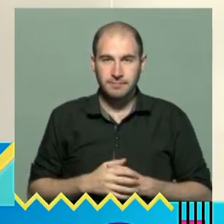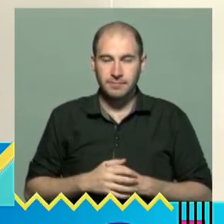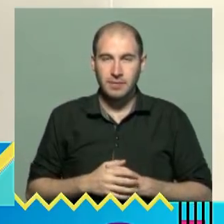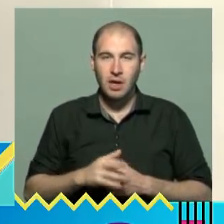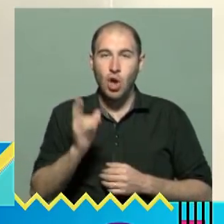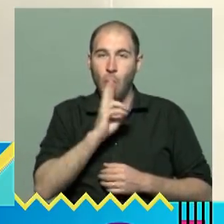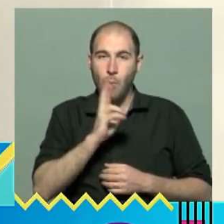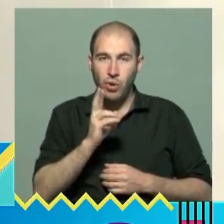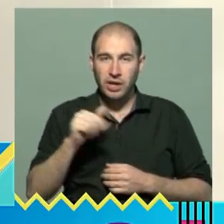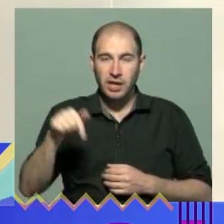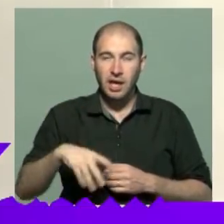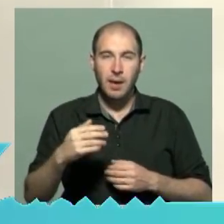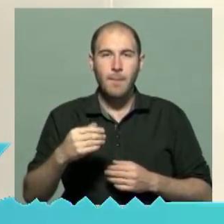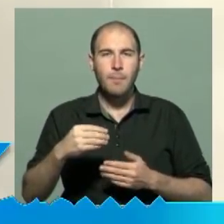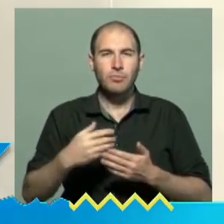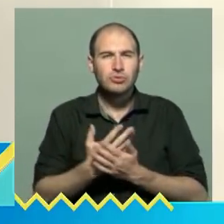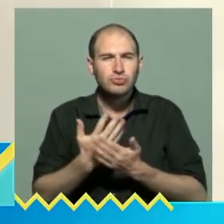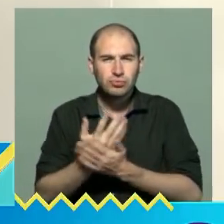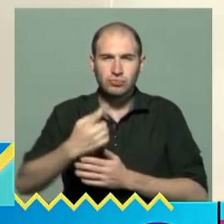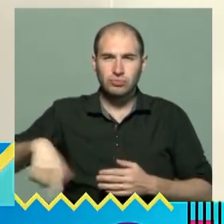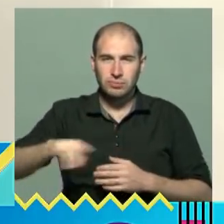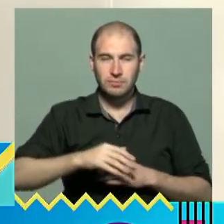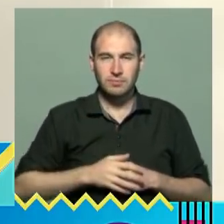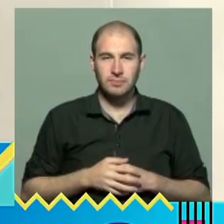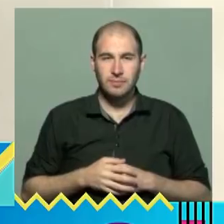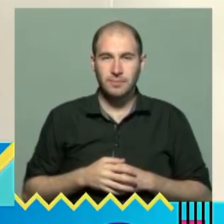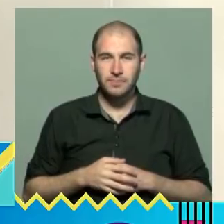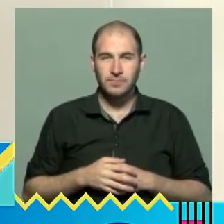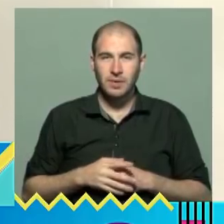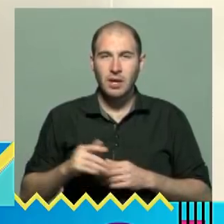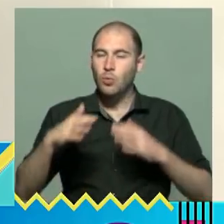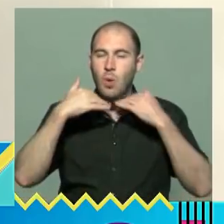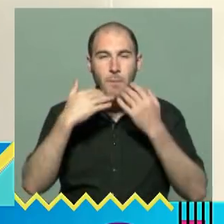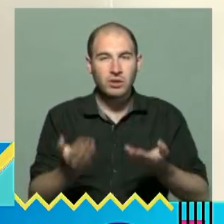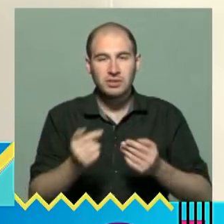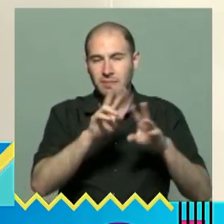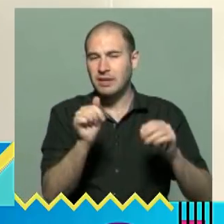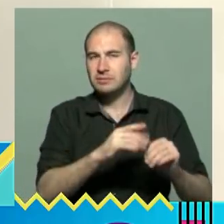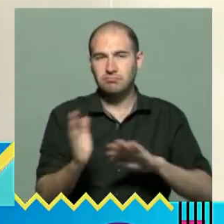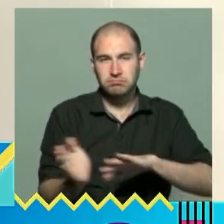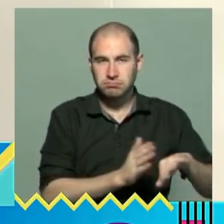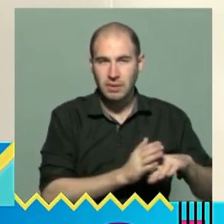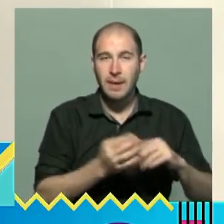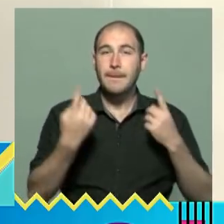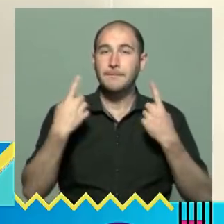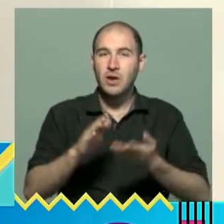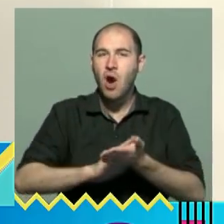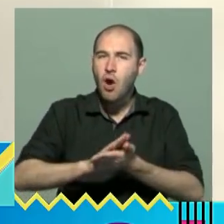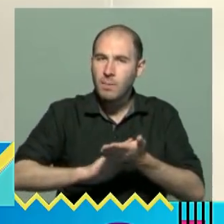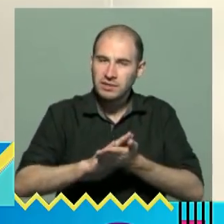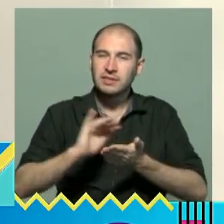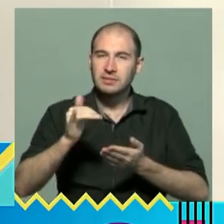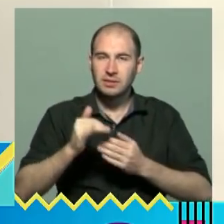ver, las mujeres estamos en una situación de vulnerabilidad, digamos que no importan ese tipo de cuestiones, digamos, pero cuando se argumenta